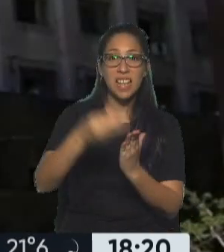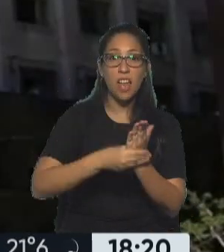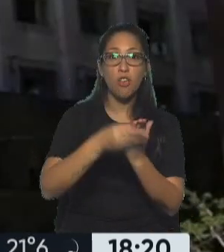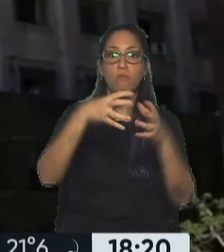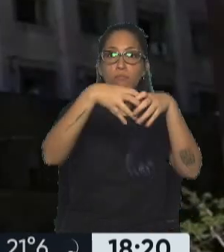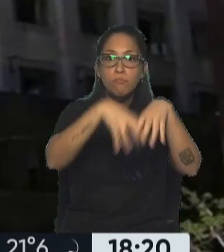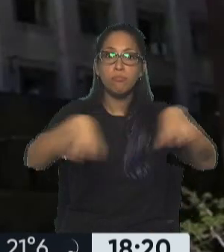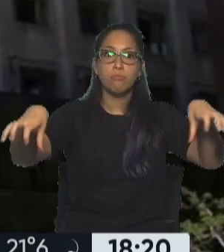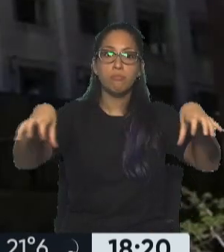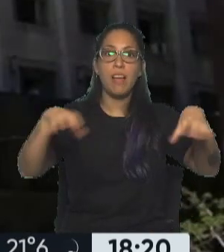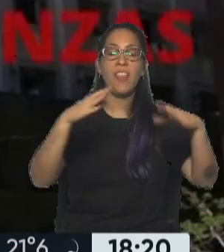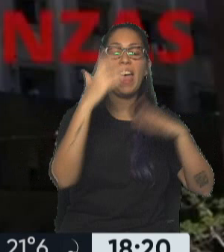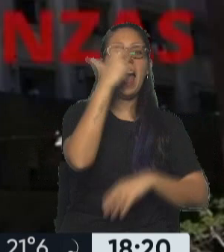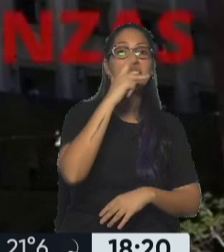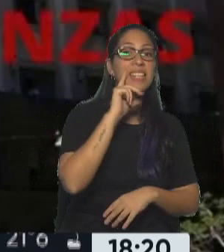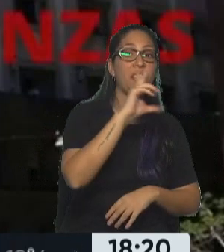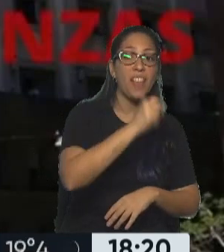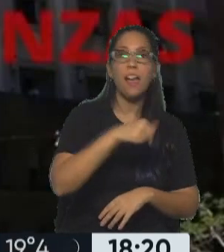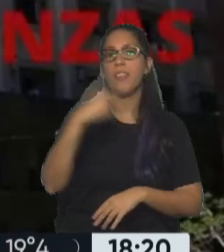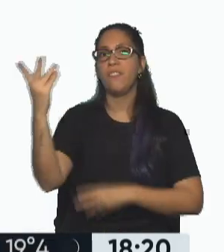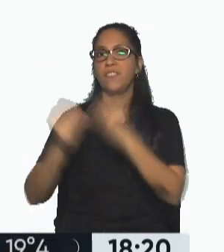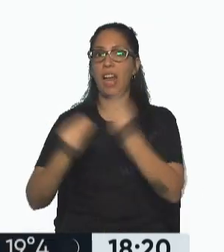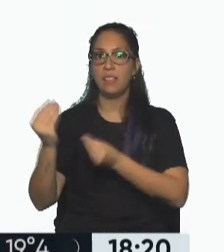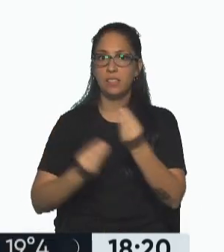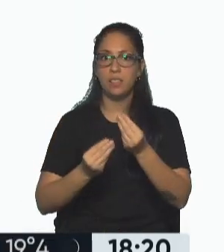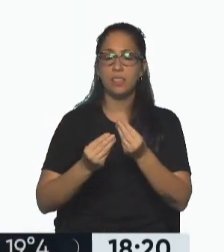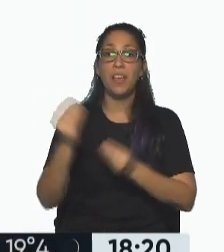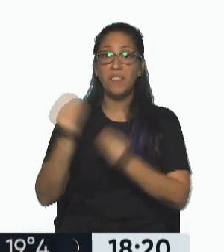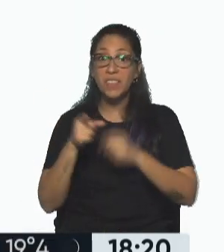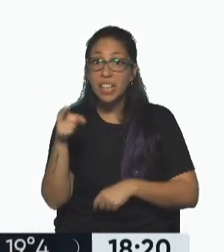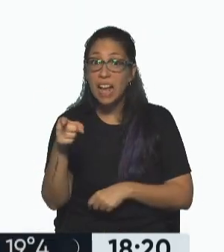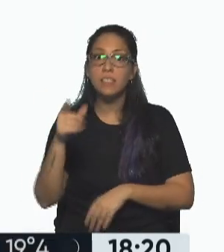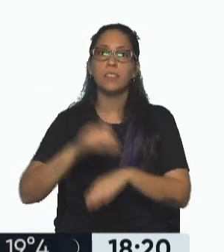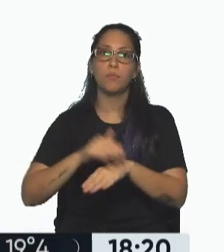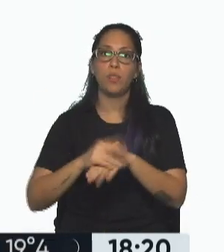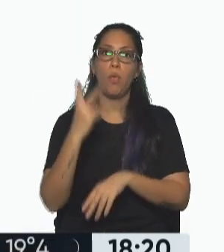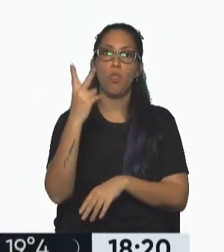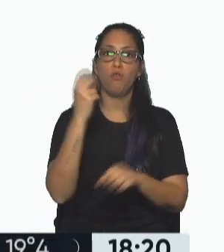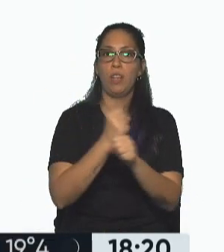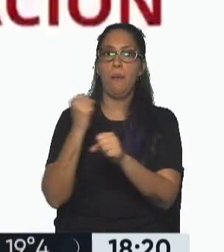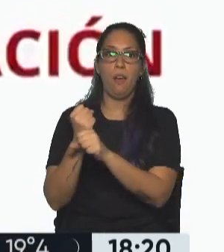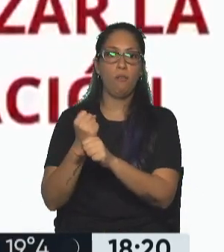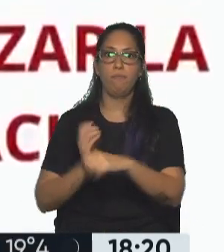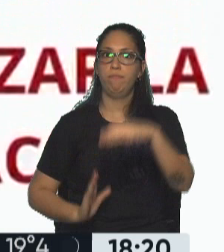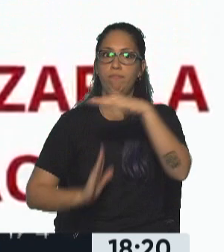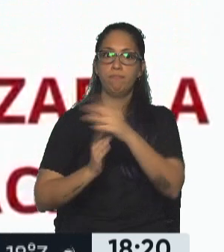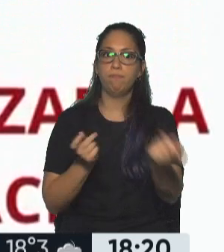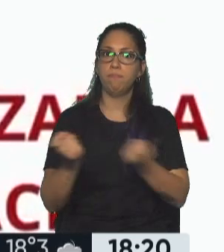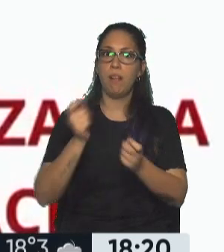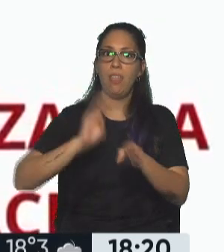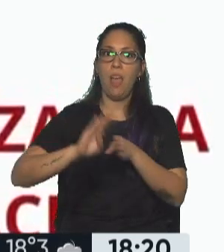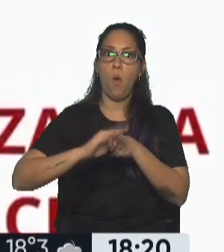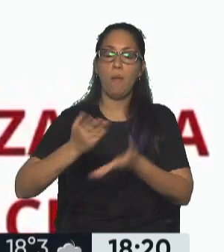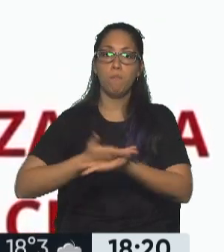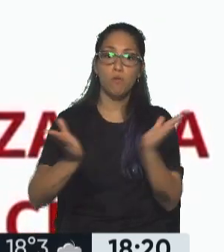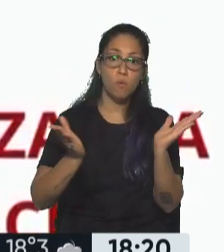2, Ministerio de Hacienda y Ministerio de Finanzas. Al Ministerio de Finanzas le correspondieron 2 funciones claves: la gestión de la deuda